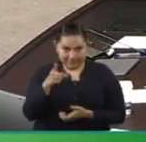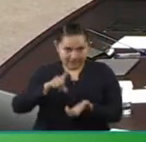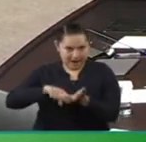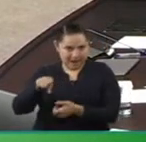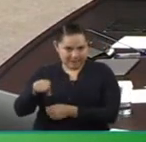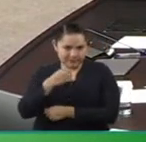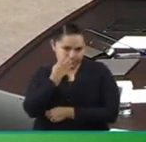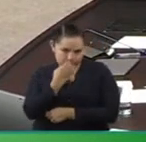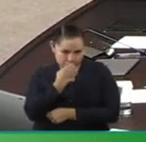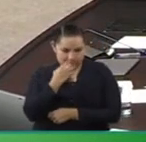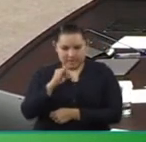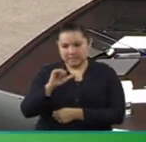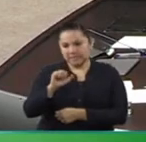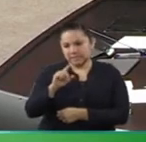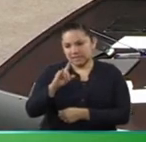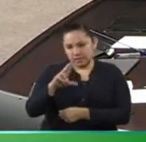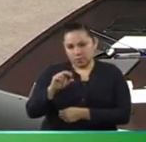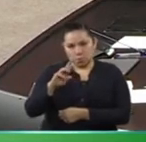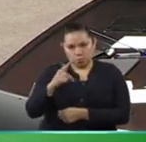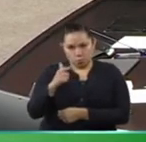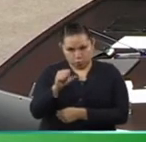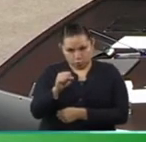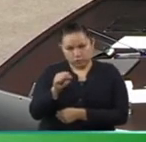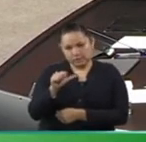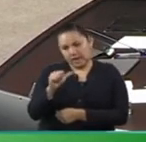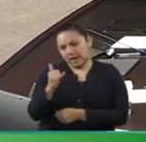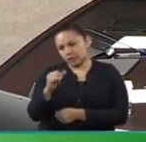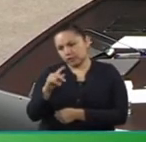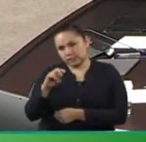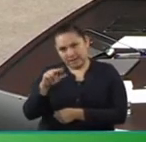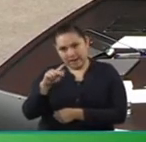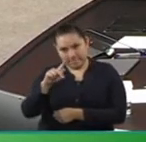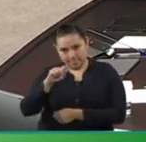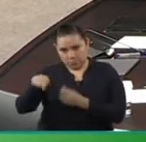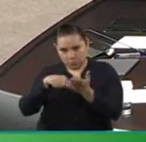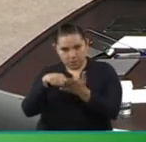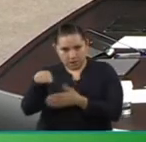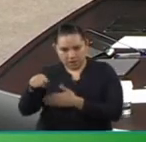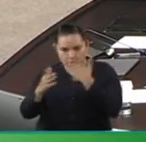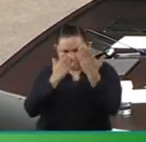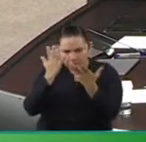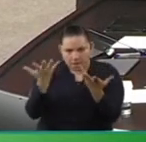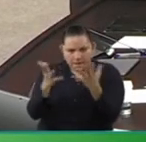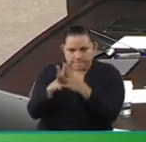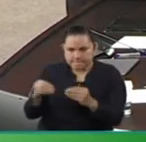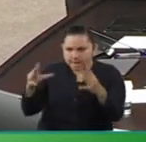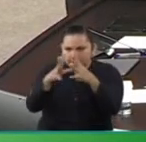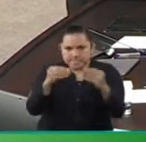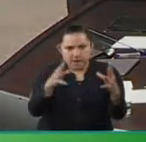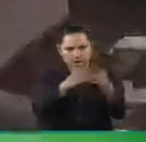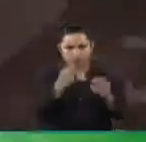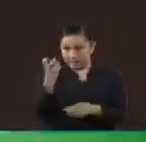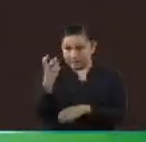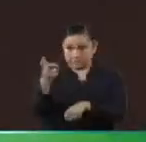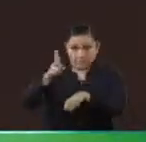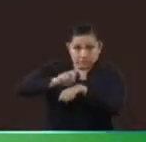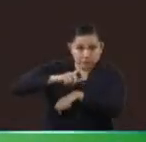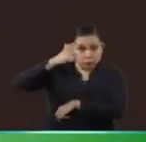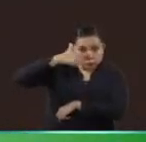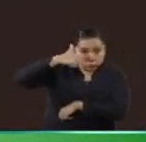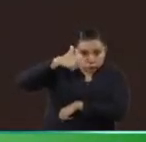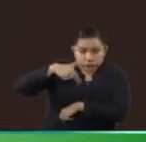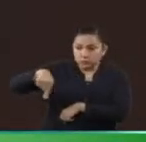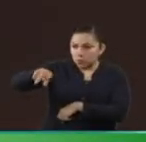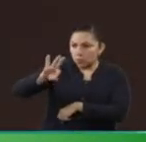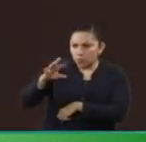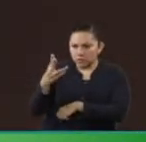Raúl Isidro Burgos de Ayotzinapa el saldo de esa noche fue 43 normalistas desaparecidos seis personas